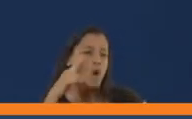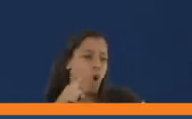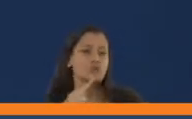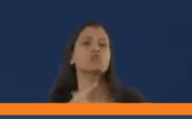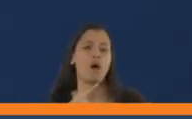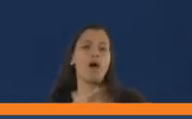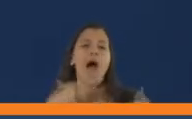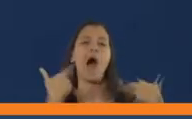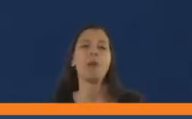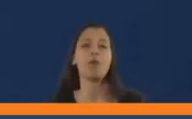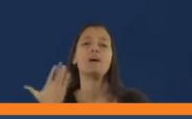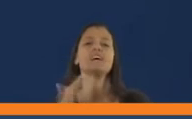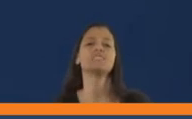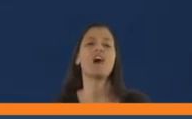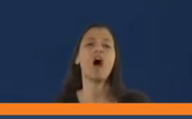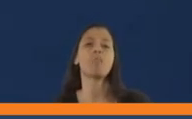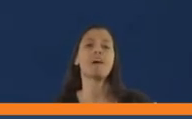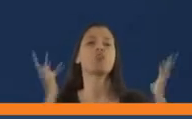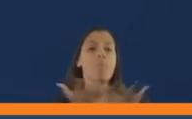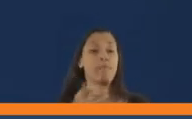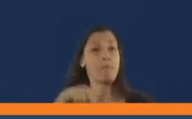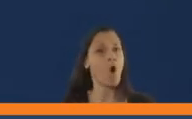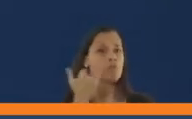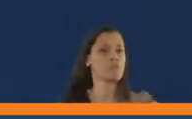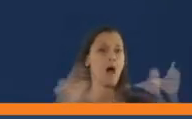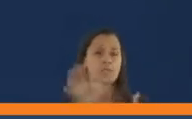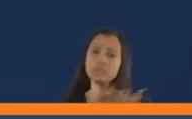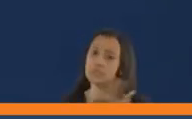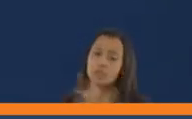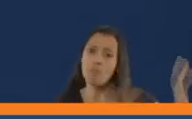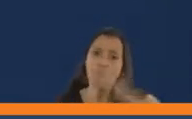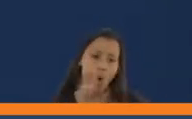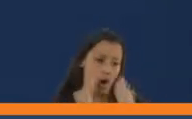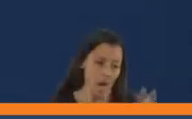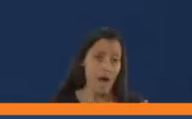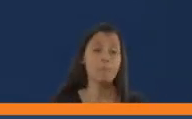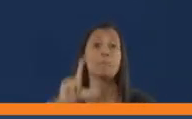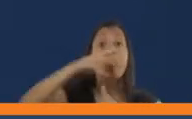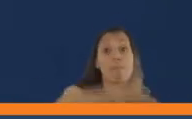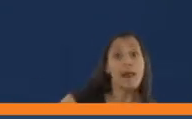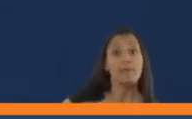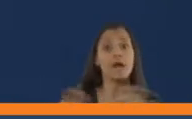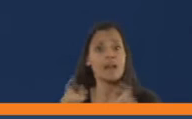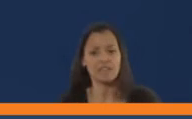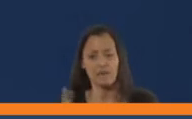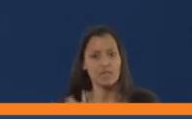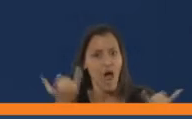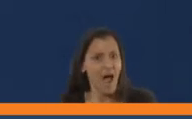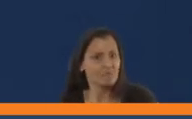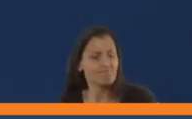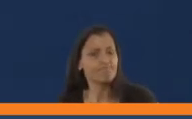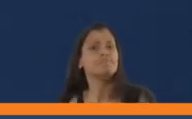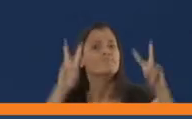la pandemia es hora de enfrentarlos américa latina y el caribe saben de la necesidad de la